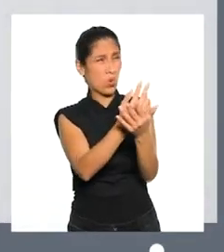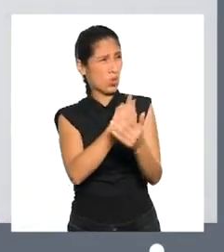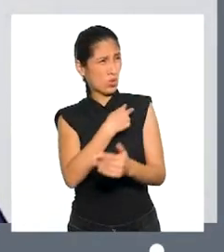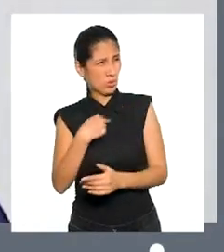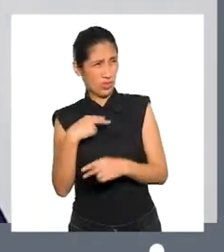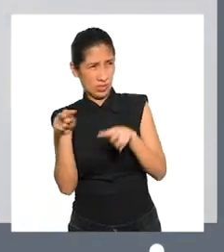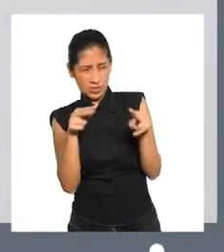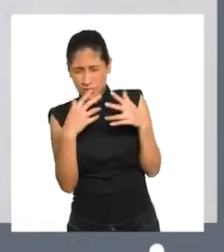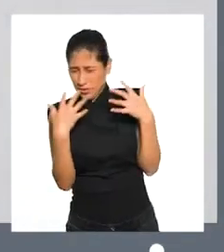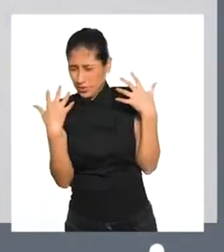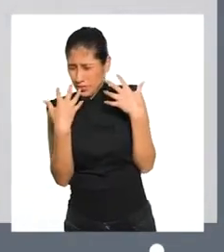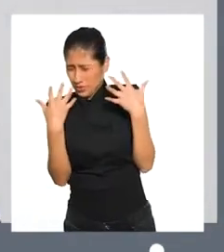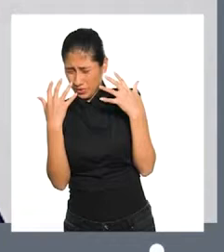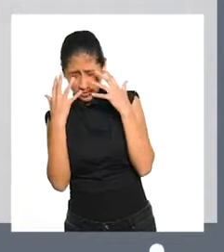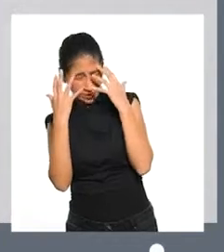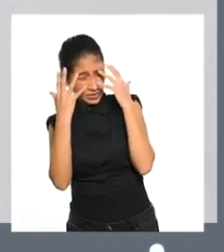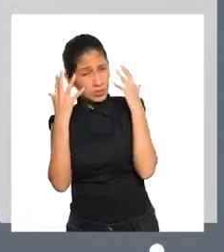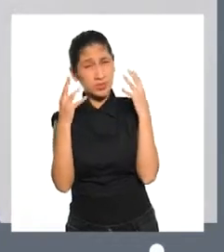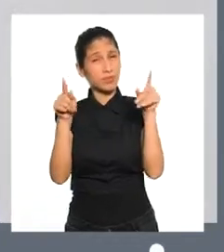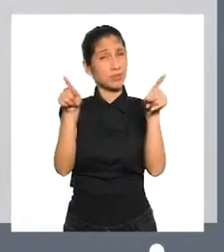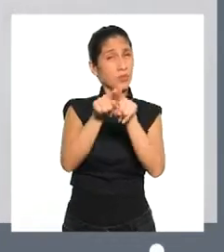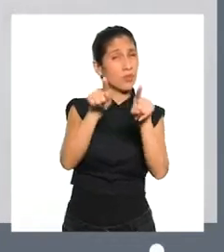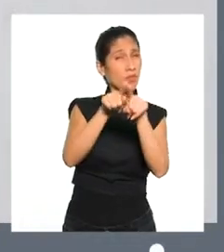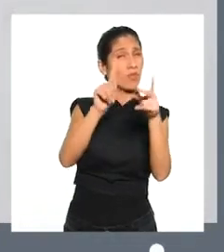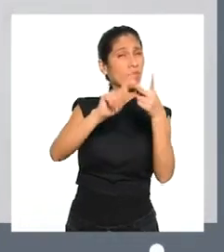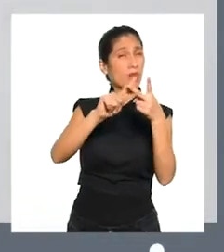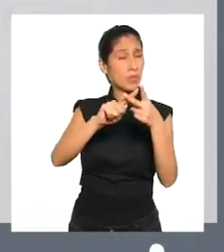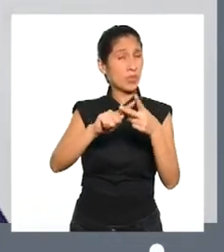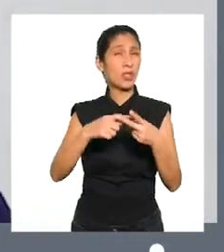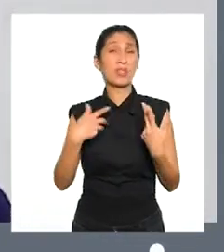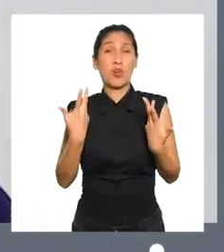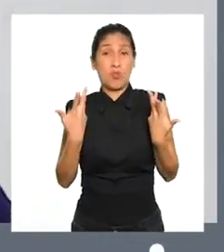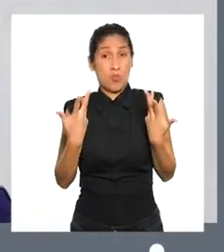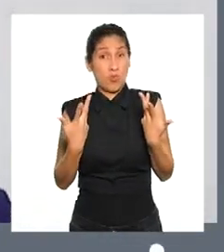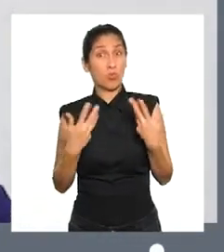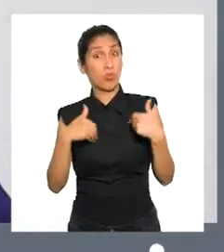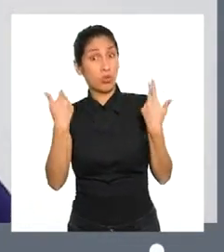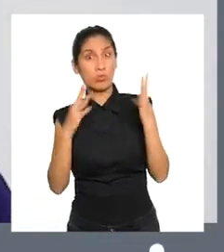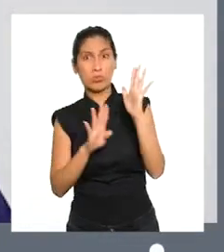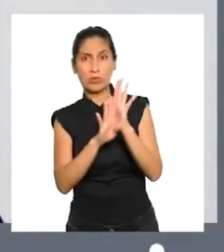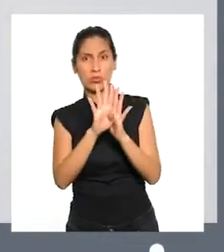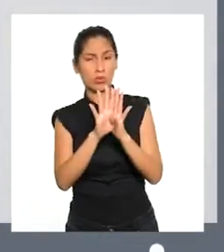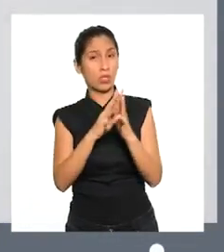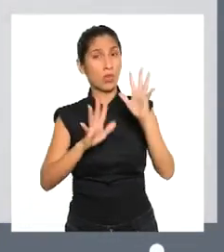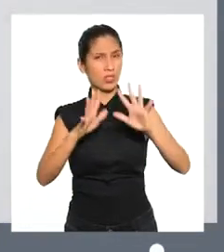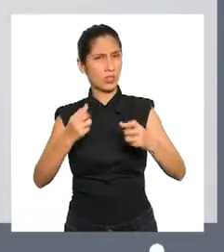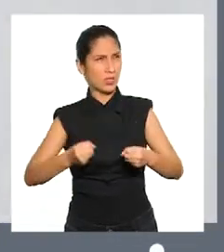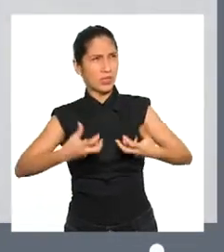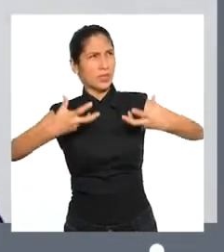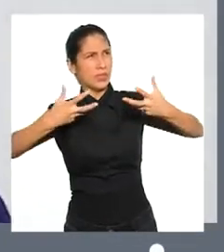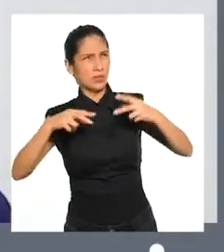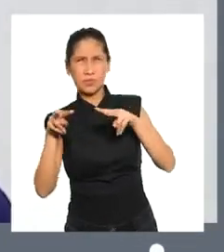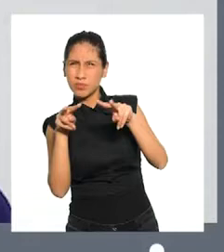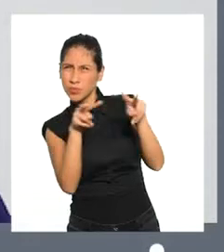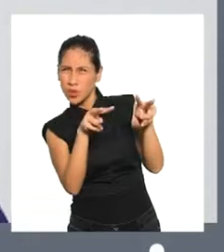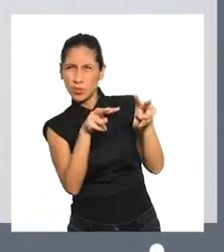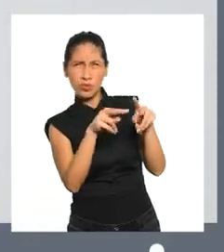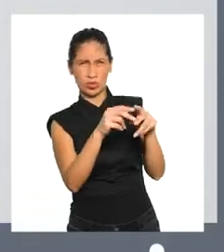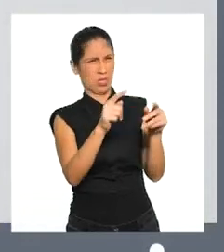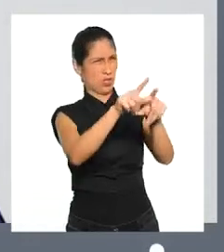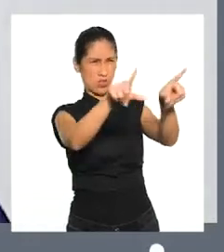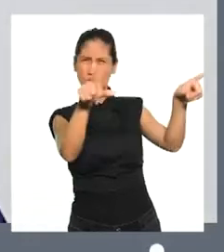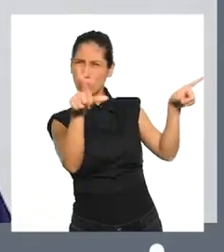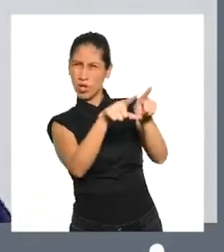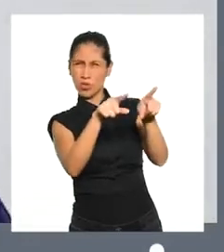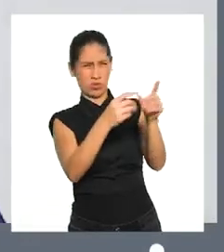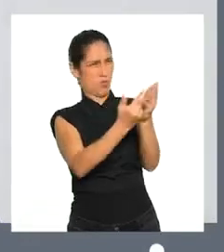años. Y número 2, podemos desarrollar conductas negativas y violentas, ya que al estar en un ambiente